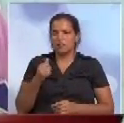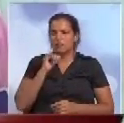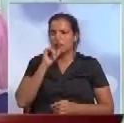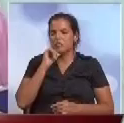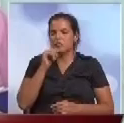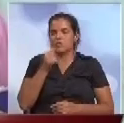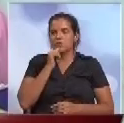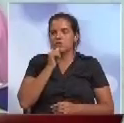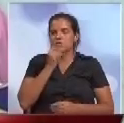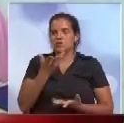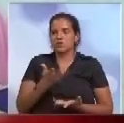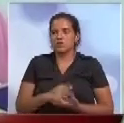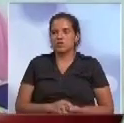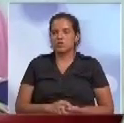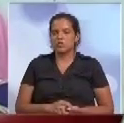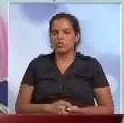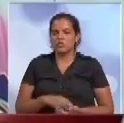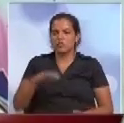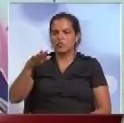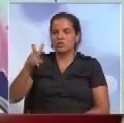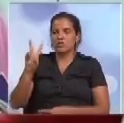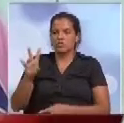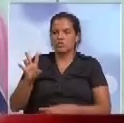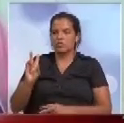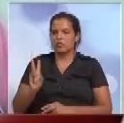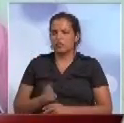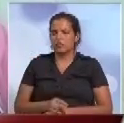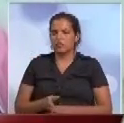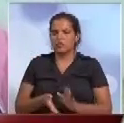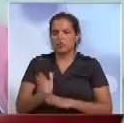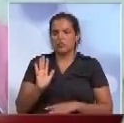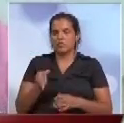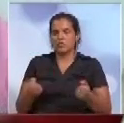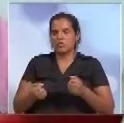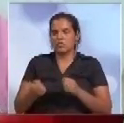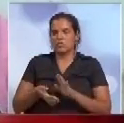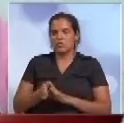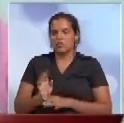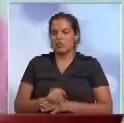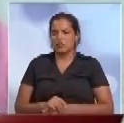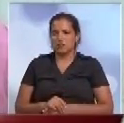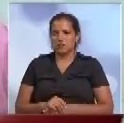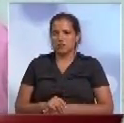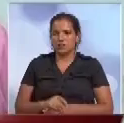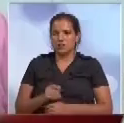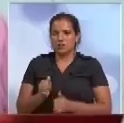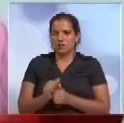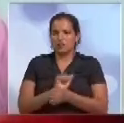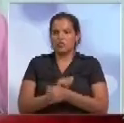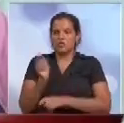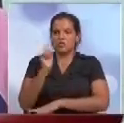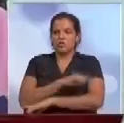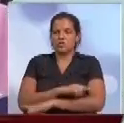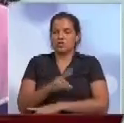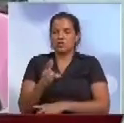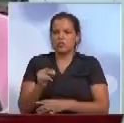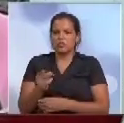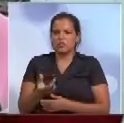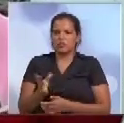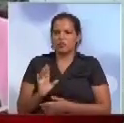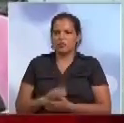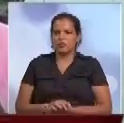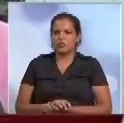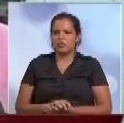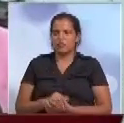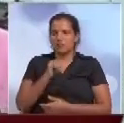solamente nos deja solamente los 2 tanques y de ahí estamos cada 8 que vienen y a veces no vienen y ahí estamos